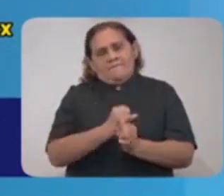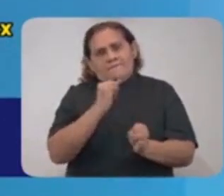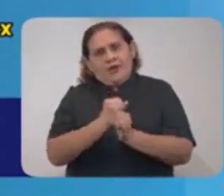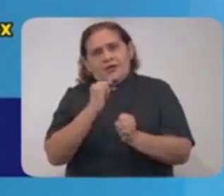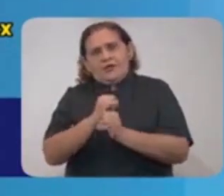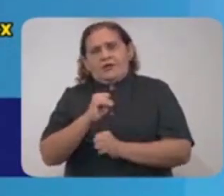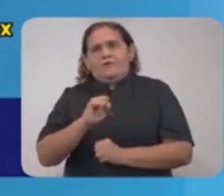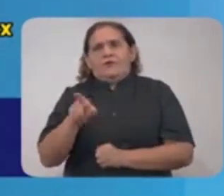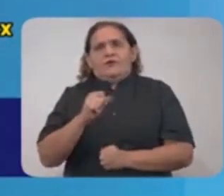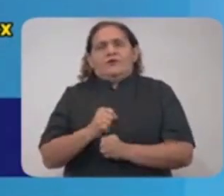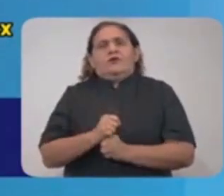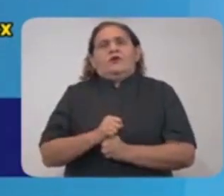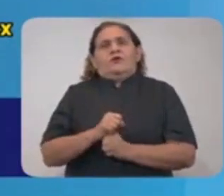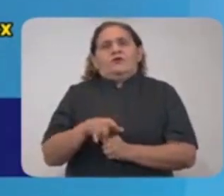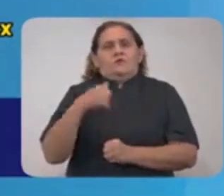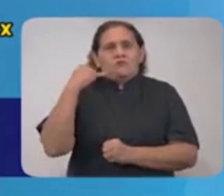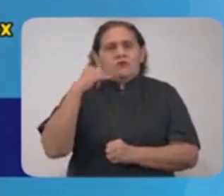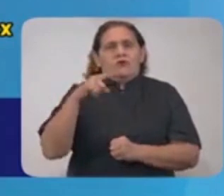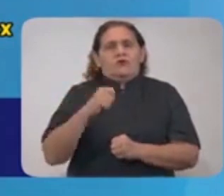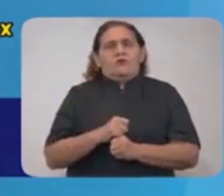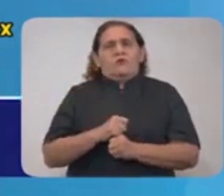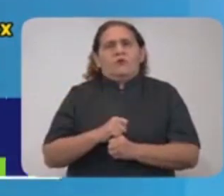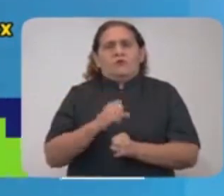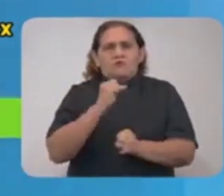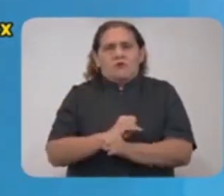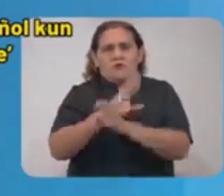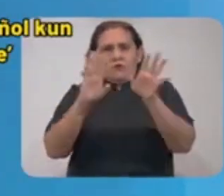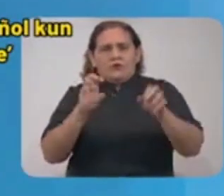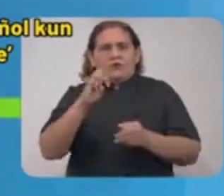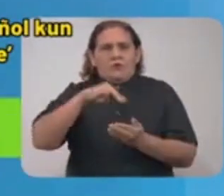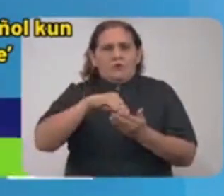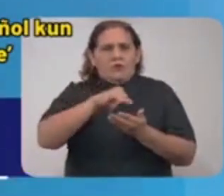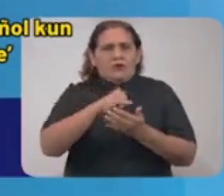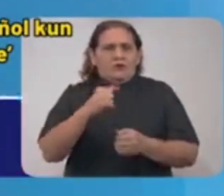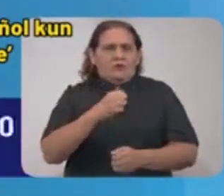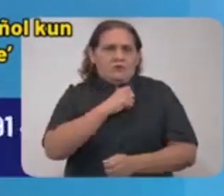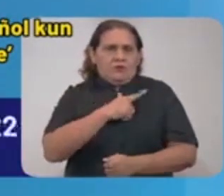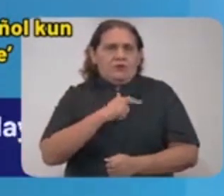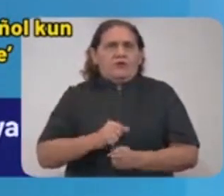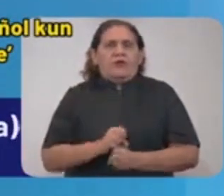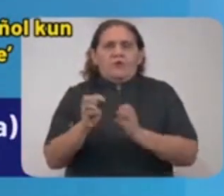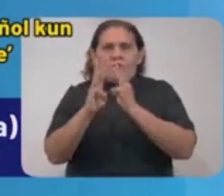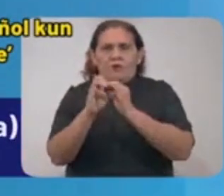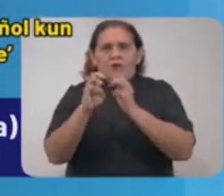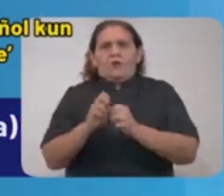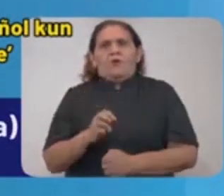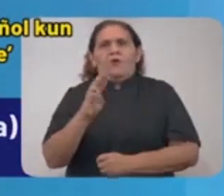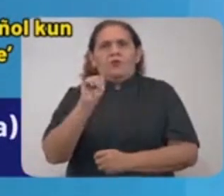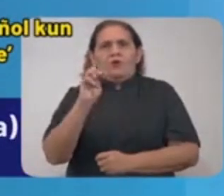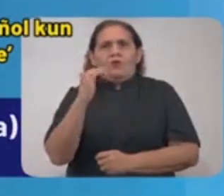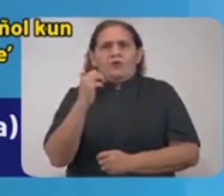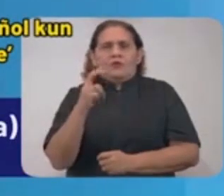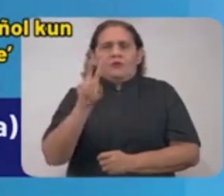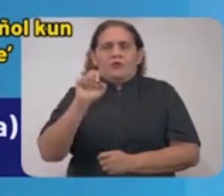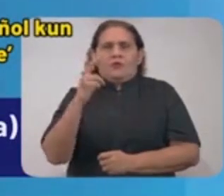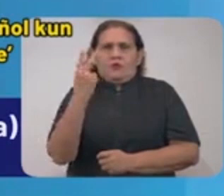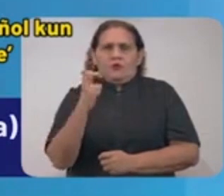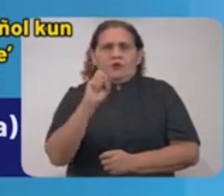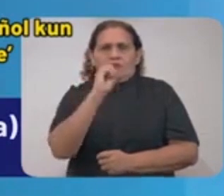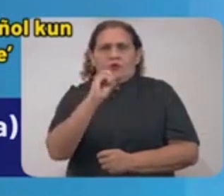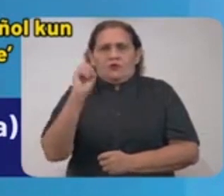.mx también ofrece información en maya y en español. El chat de WhatsApp en el número 9992